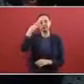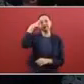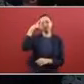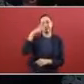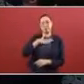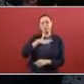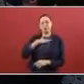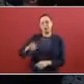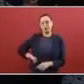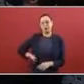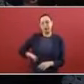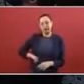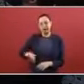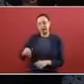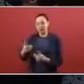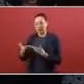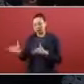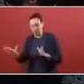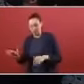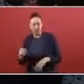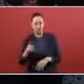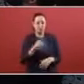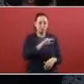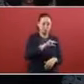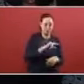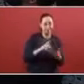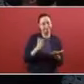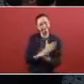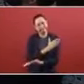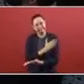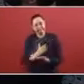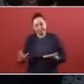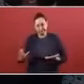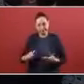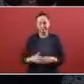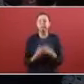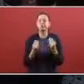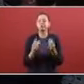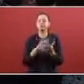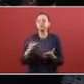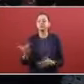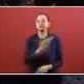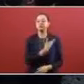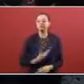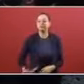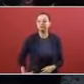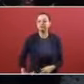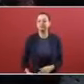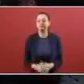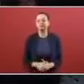de nuestros intereses públicos y de la esfera pública. Muchas gracias, señor presidente.